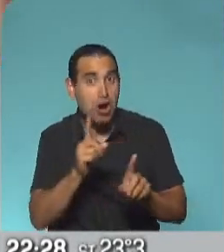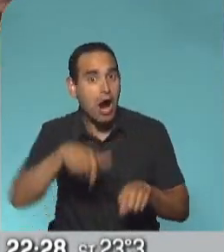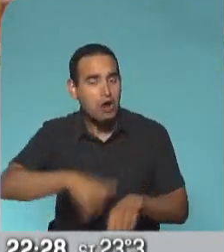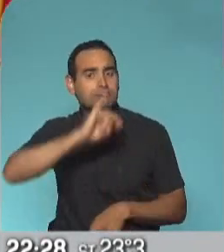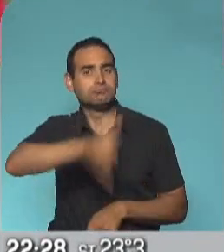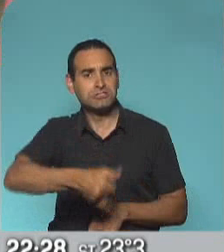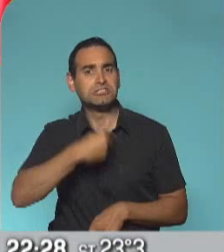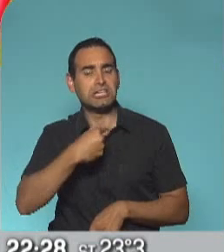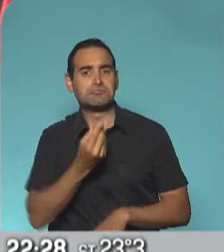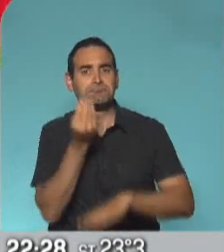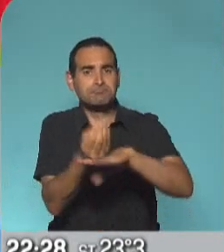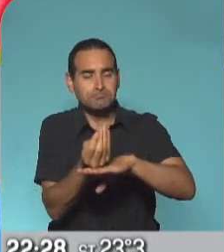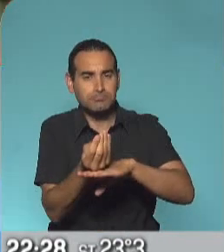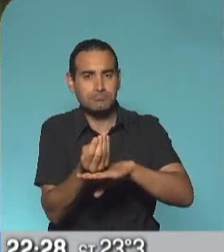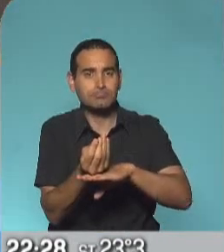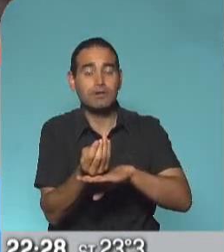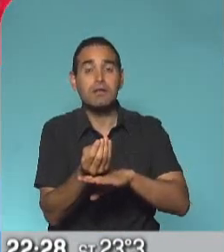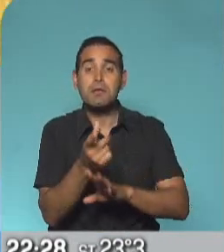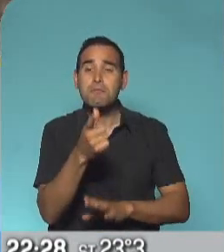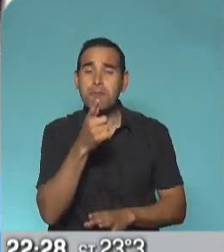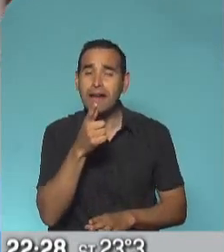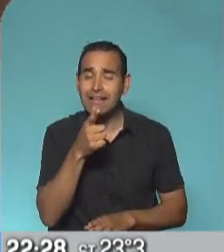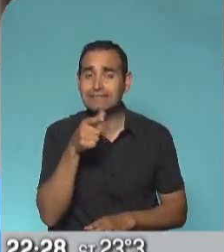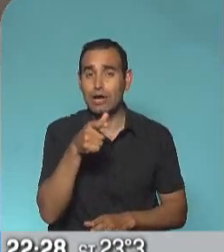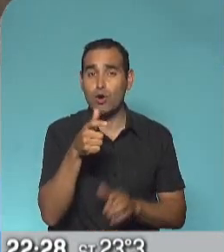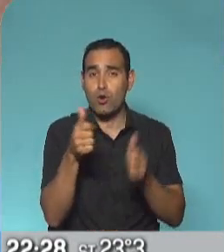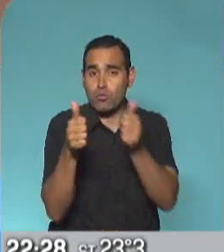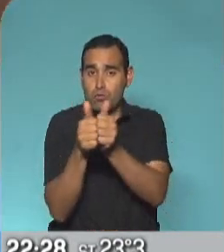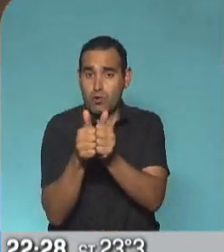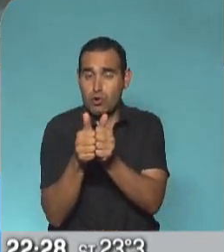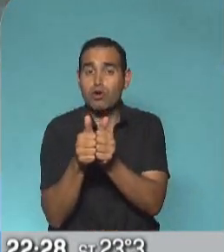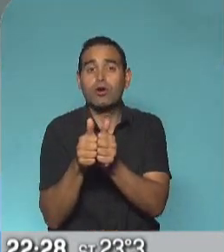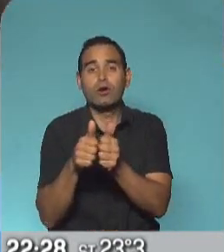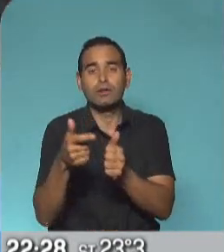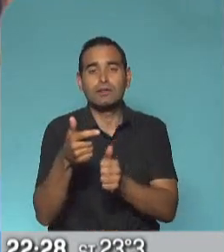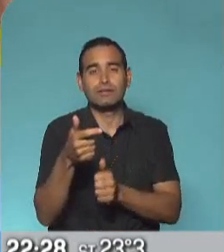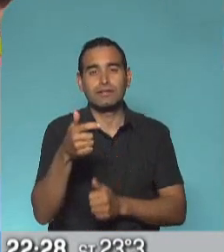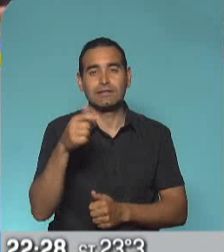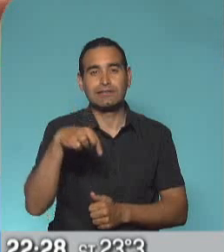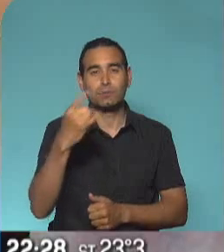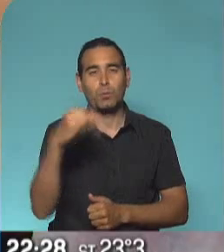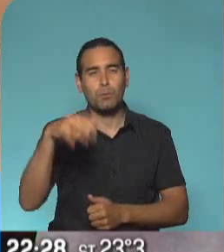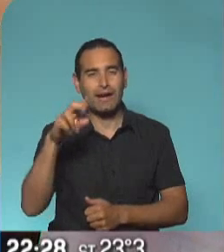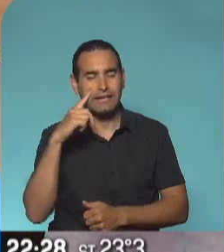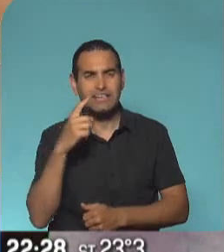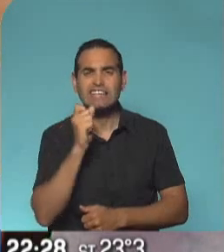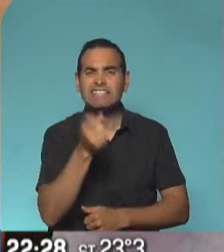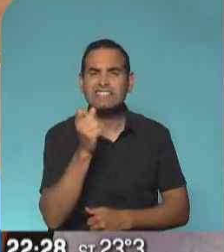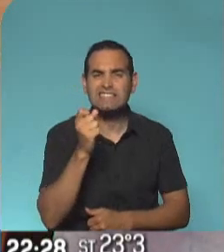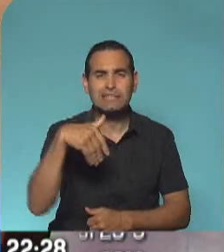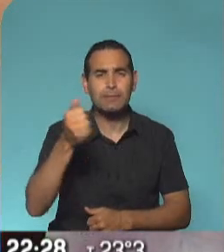sí se presenta y parece que su compañero de fórmula será Marco Pumari. ¿Quién es Marco